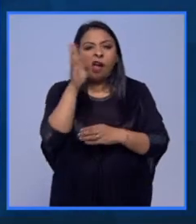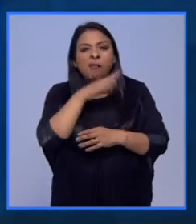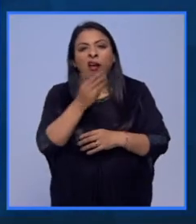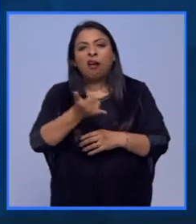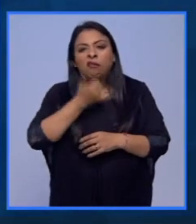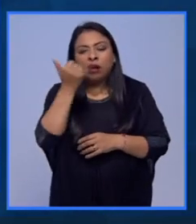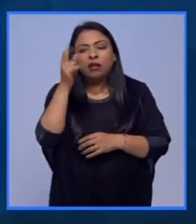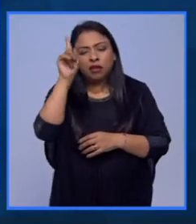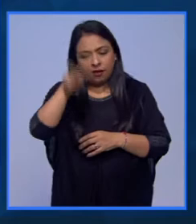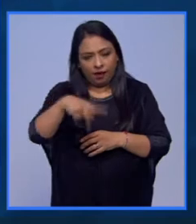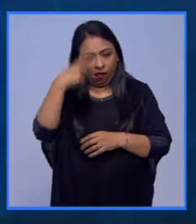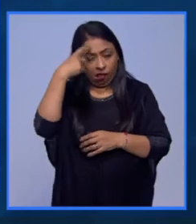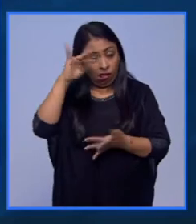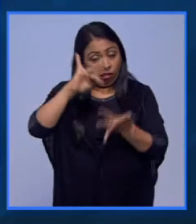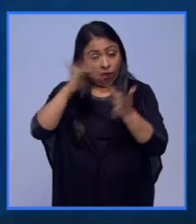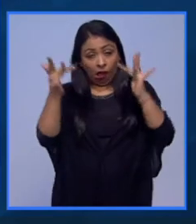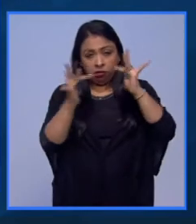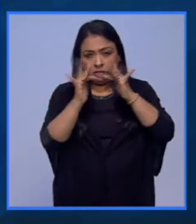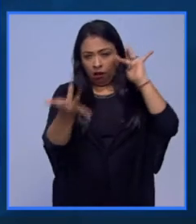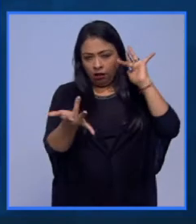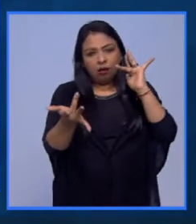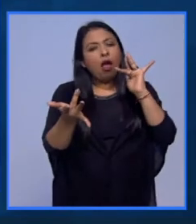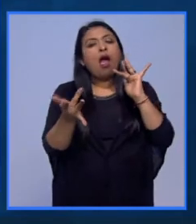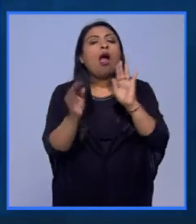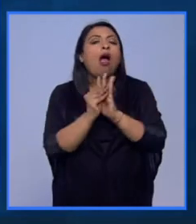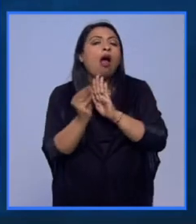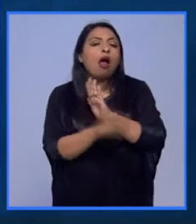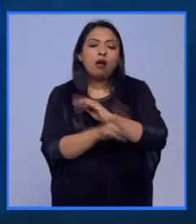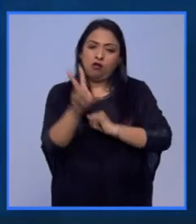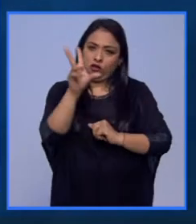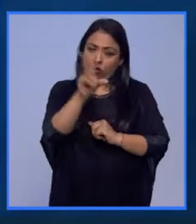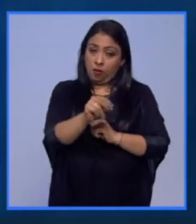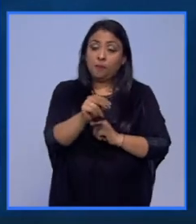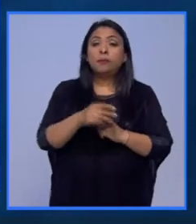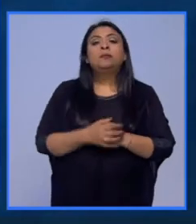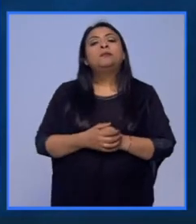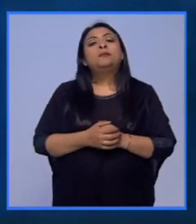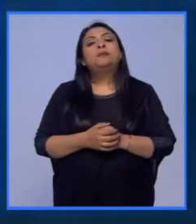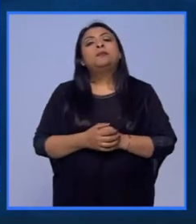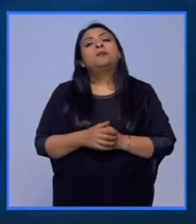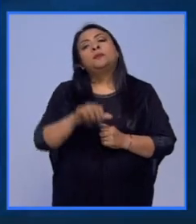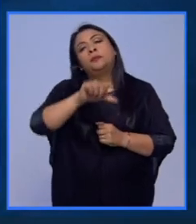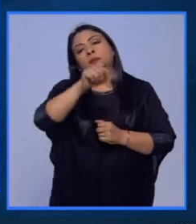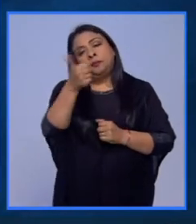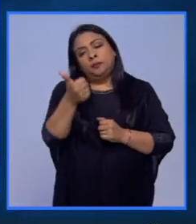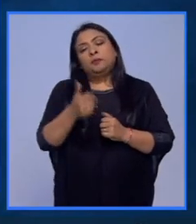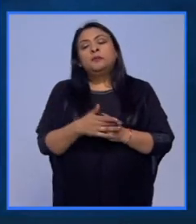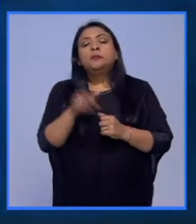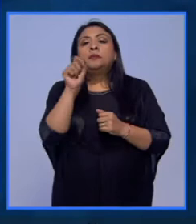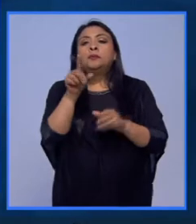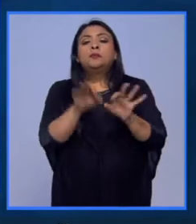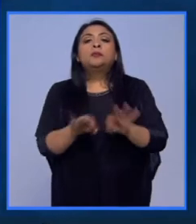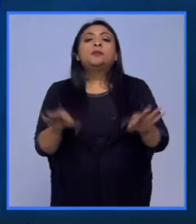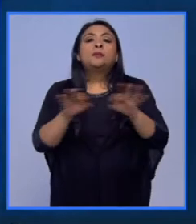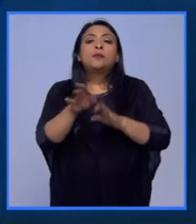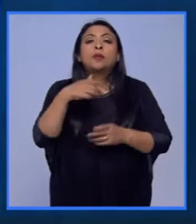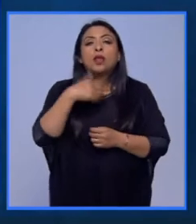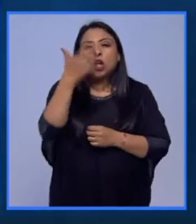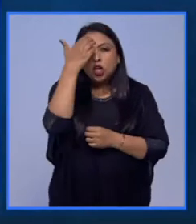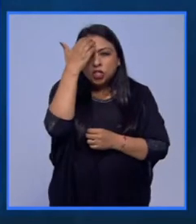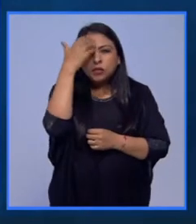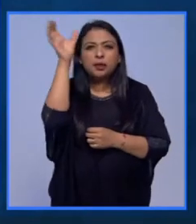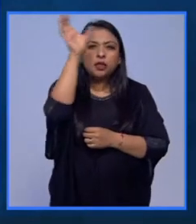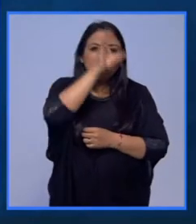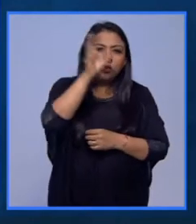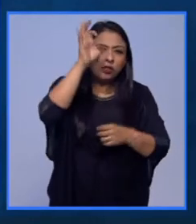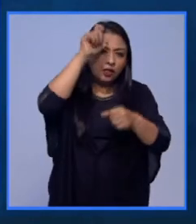efecto se bloquean algunas partes del cerebro, no es justificación. No es justificación. Y en otros rubros que también tienen que ver con el conocimiento, con la ciencia y